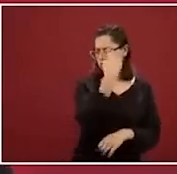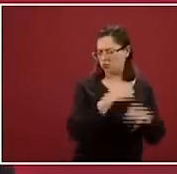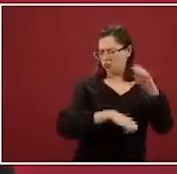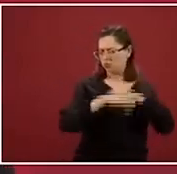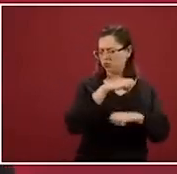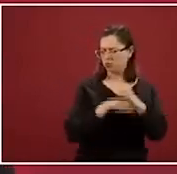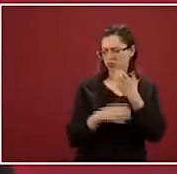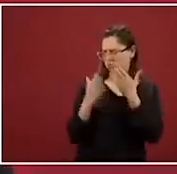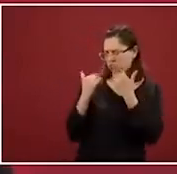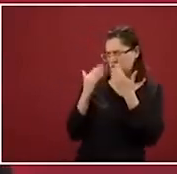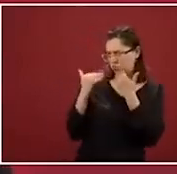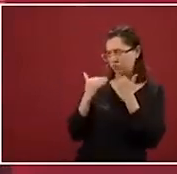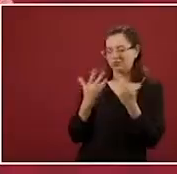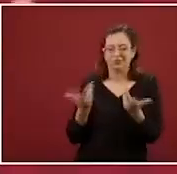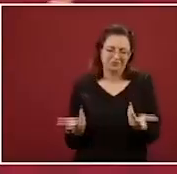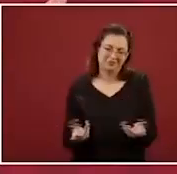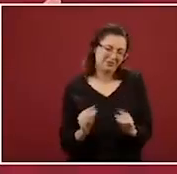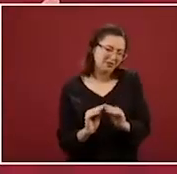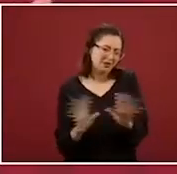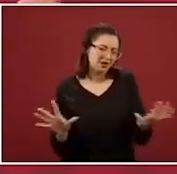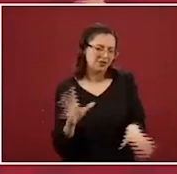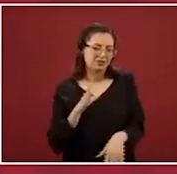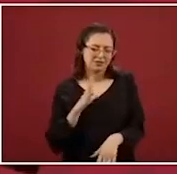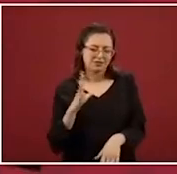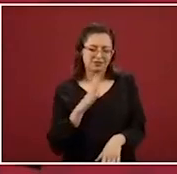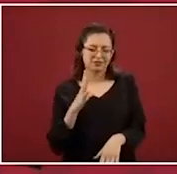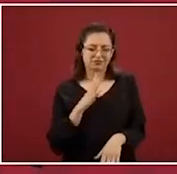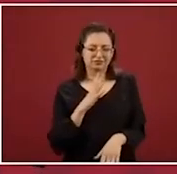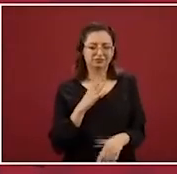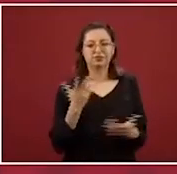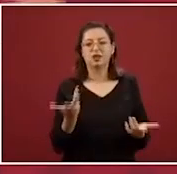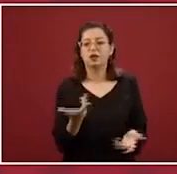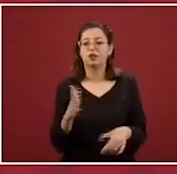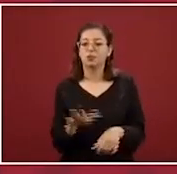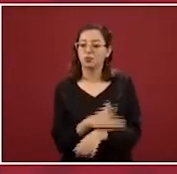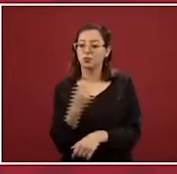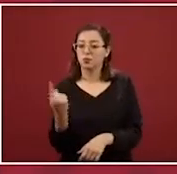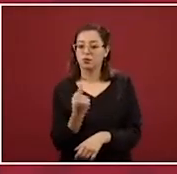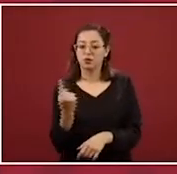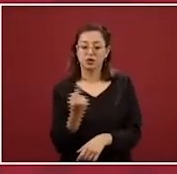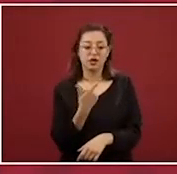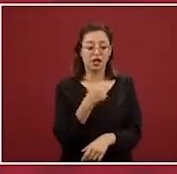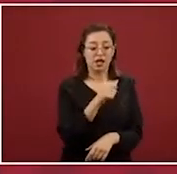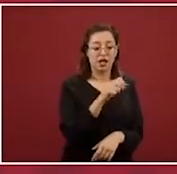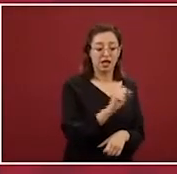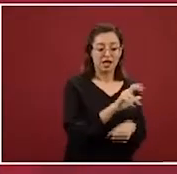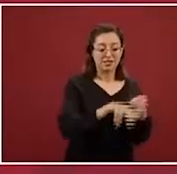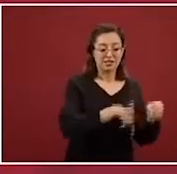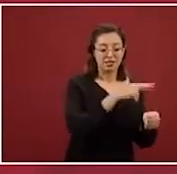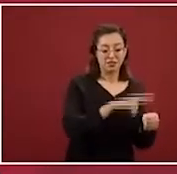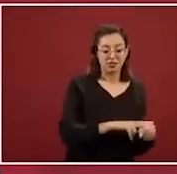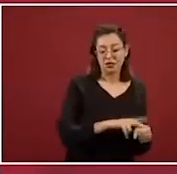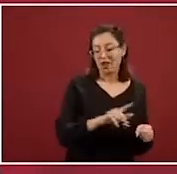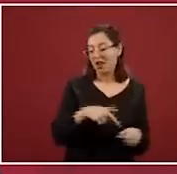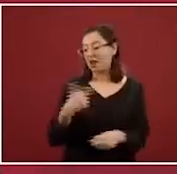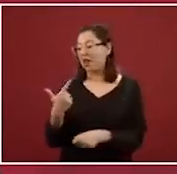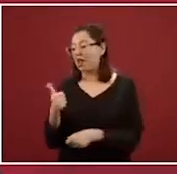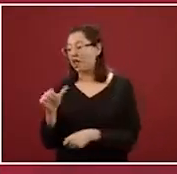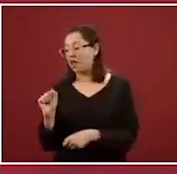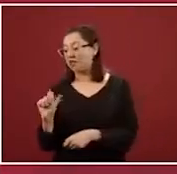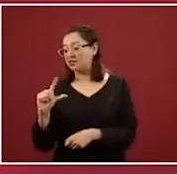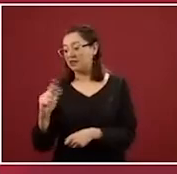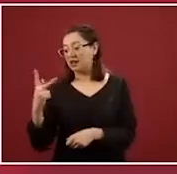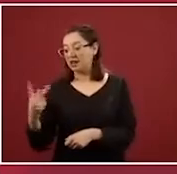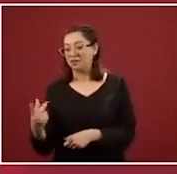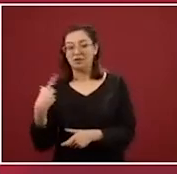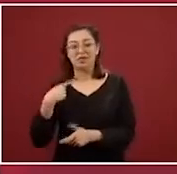lo es de facto, porque para cambiarme de gas natural a gas LP yo tengo que hacer cambios sustanciales